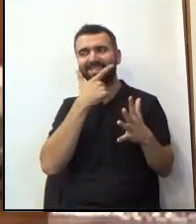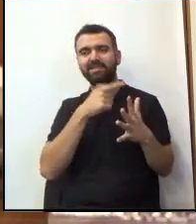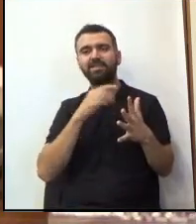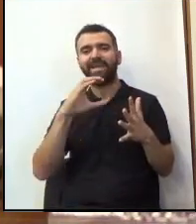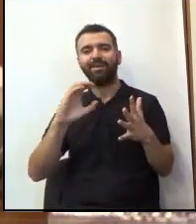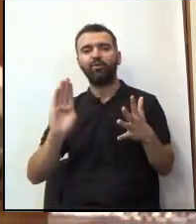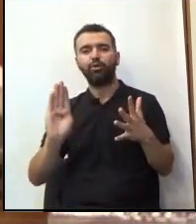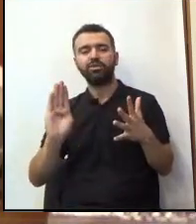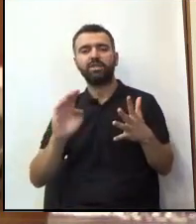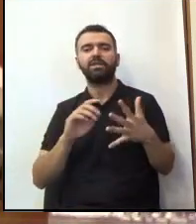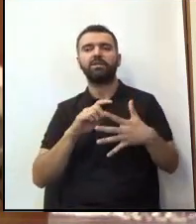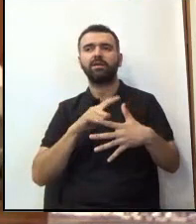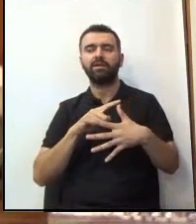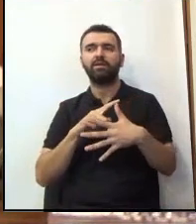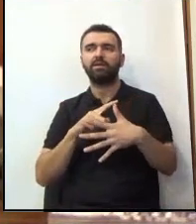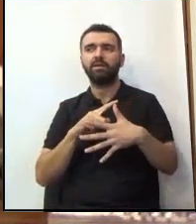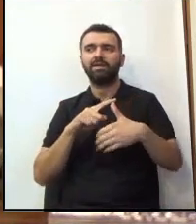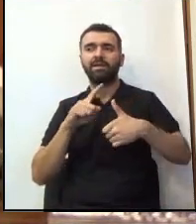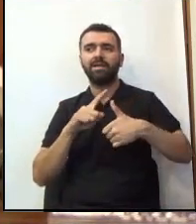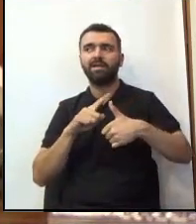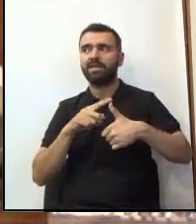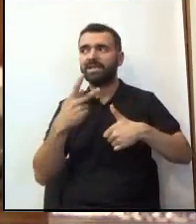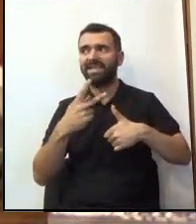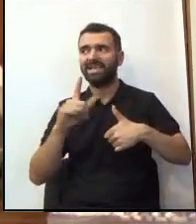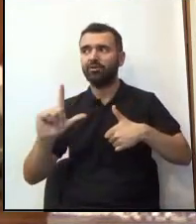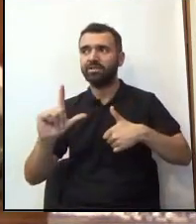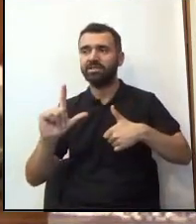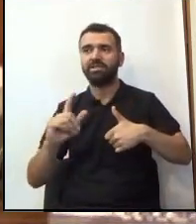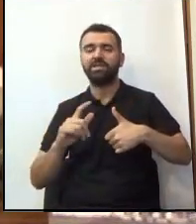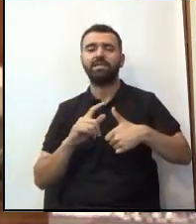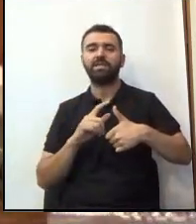Camilo Brodsky, Kena Lorenzini